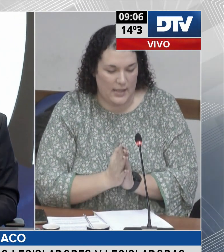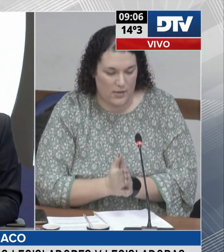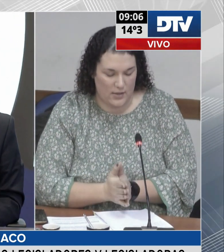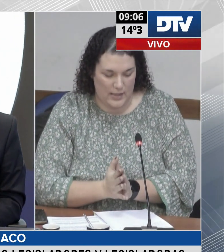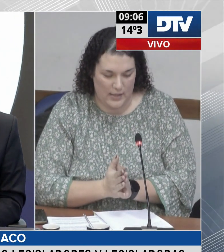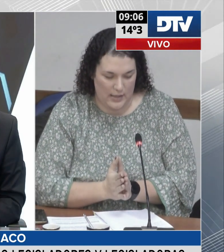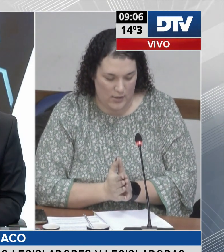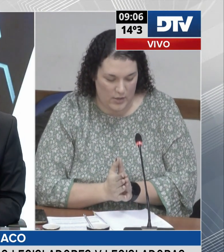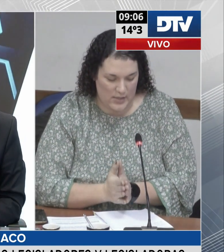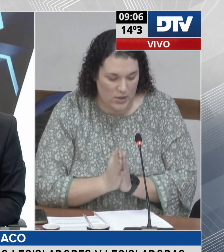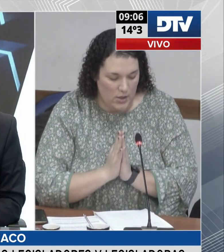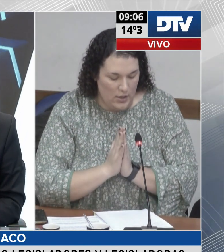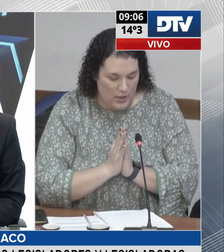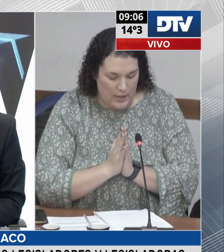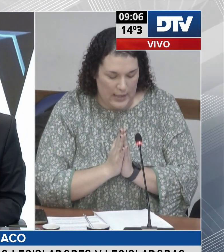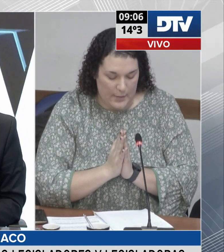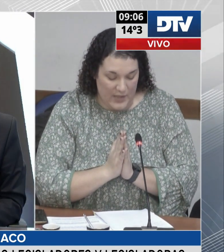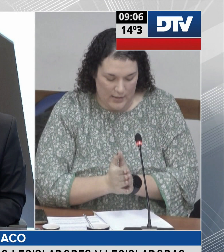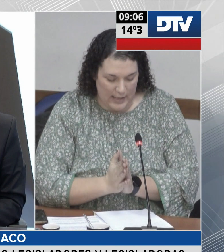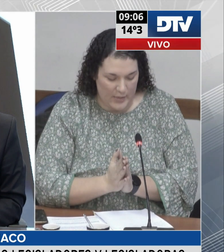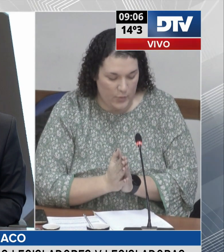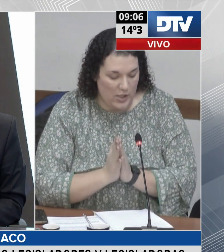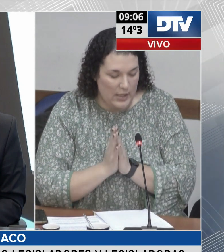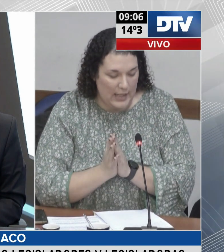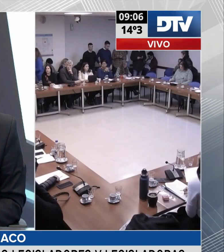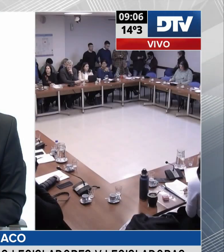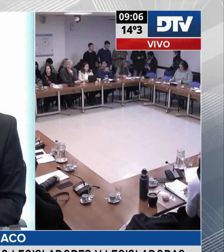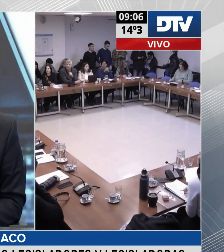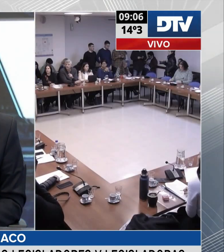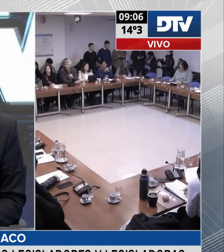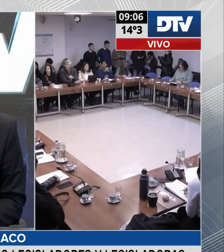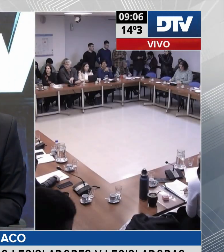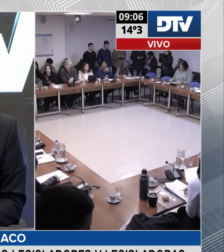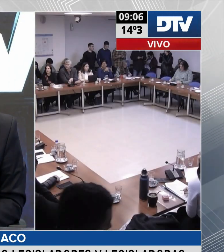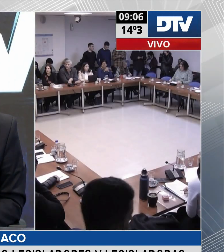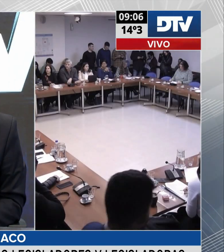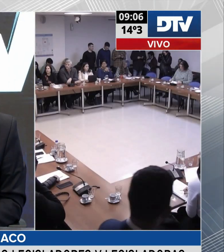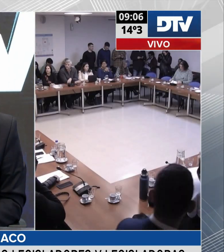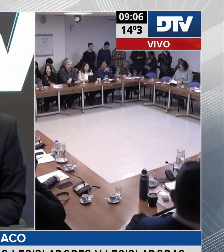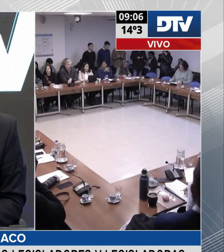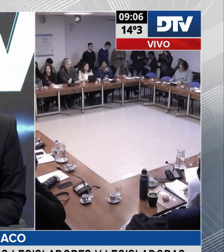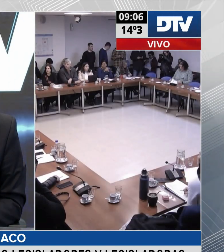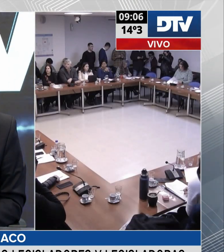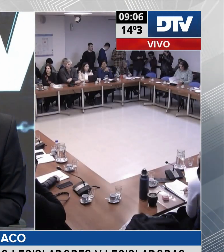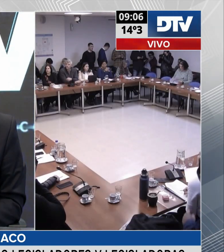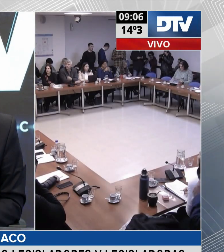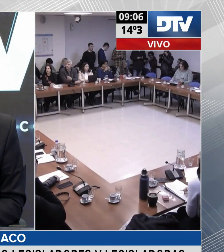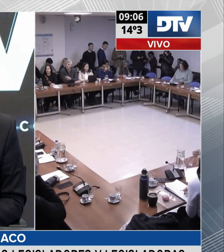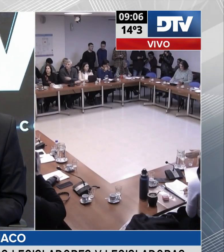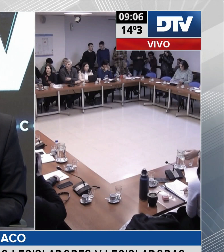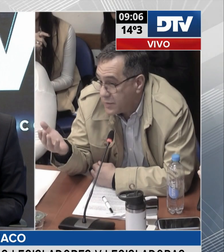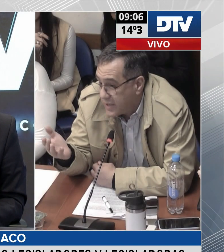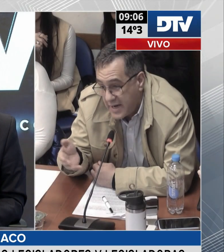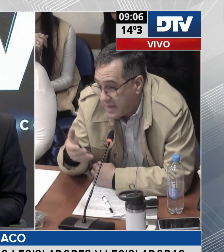proceso. Y si nosotros nos remontamos un poco al tiempo atrás, sabemos que ha sido una ley muy disputada,